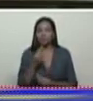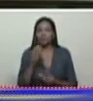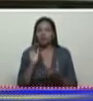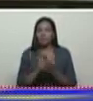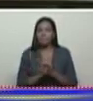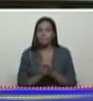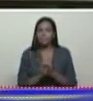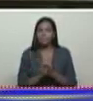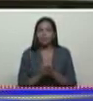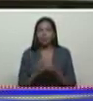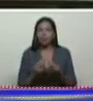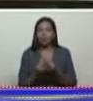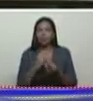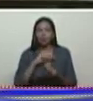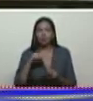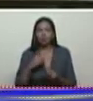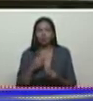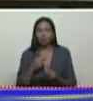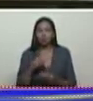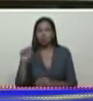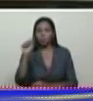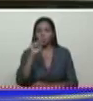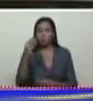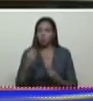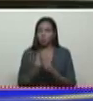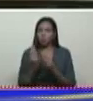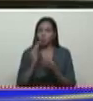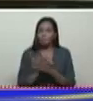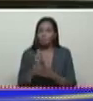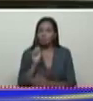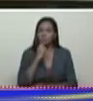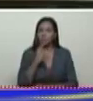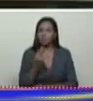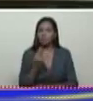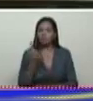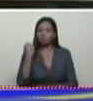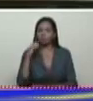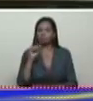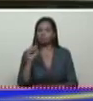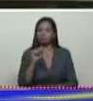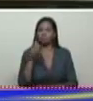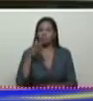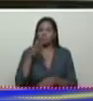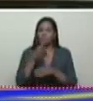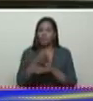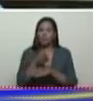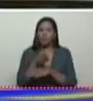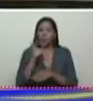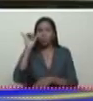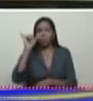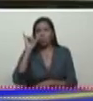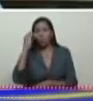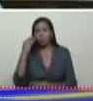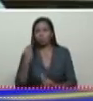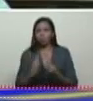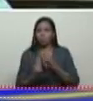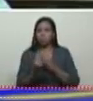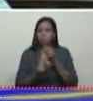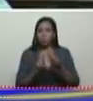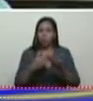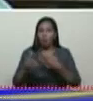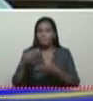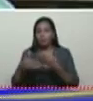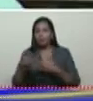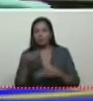compañero Escalona, que venía con nosotros en el carro allí, de pasajero, vamos a hacer un videito para compartir con todos